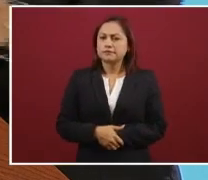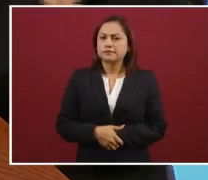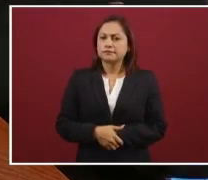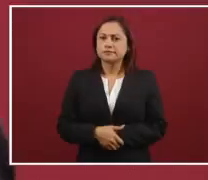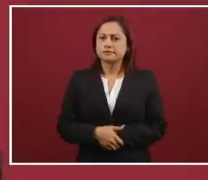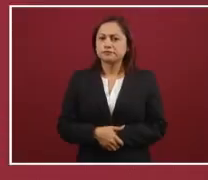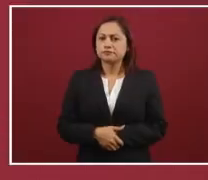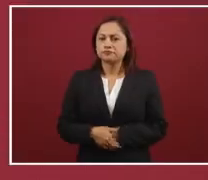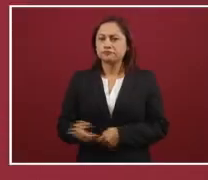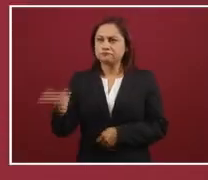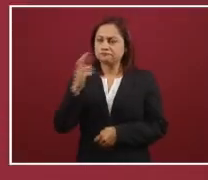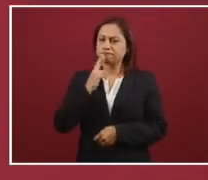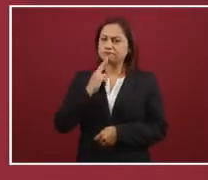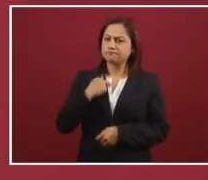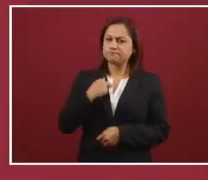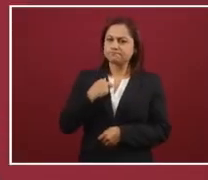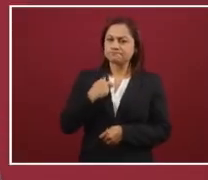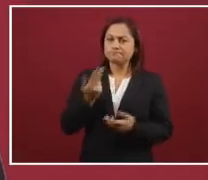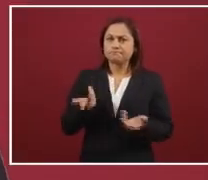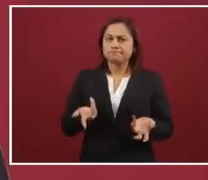Pues